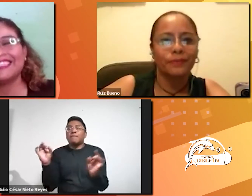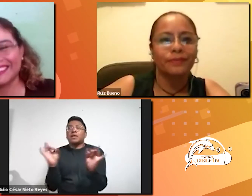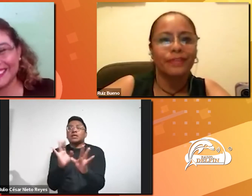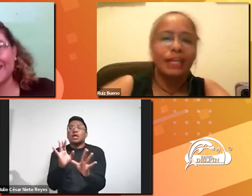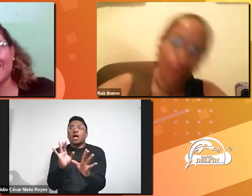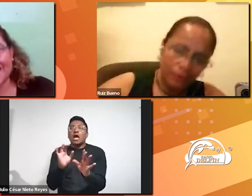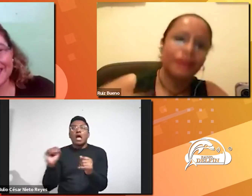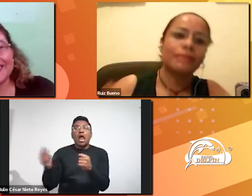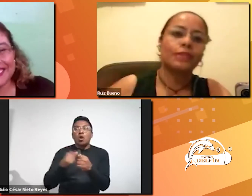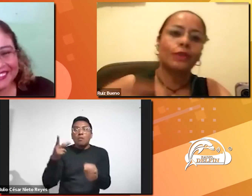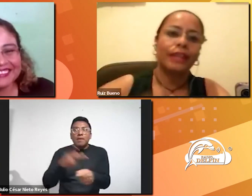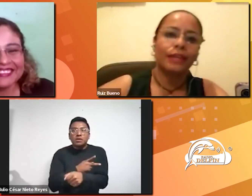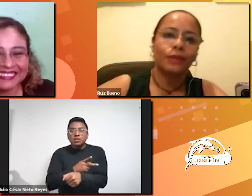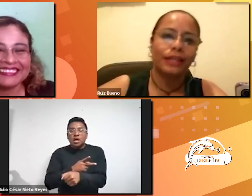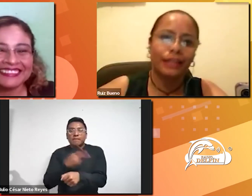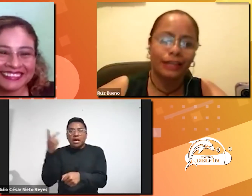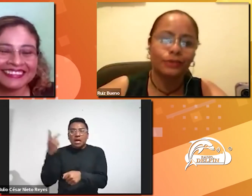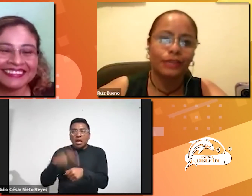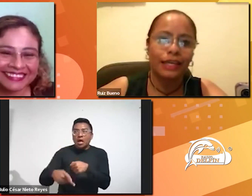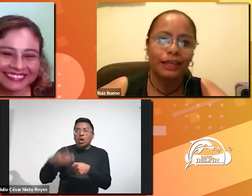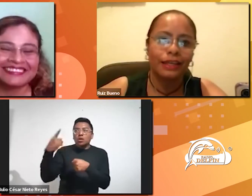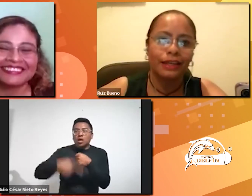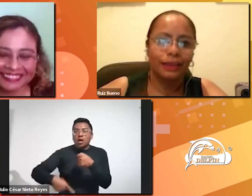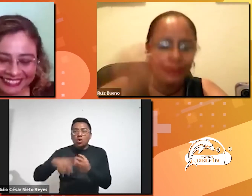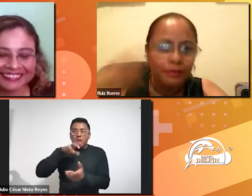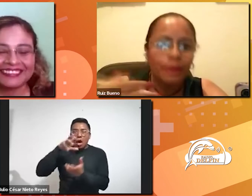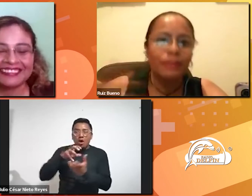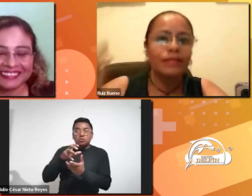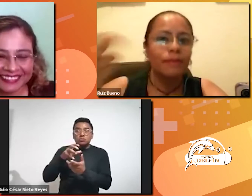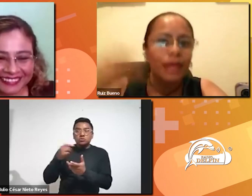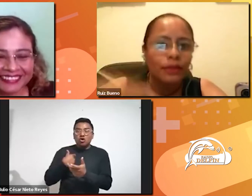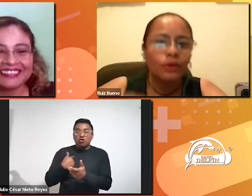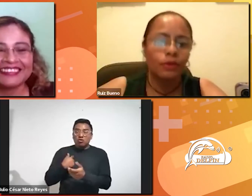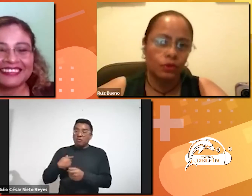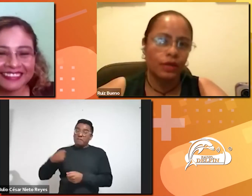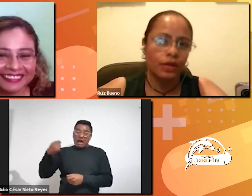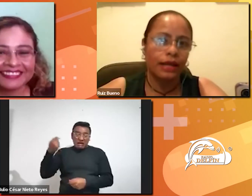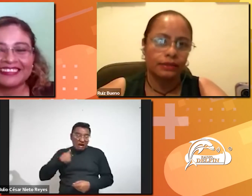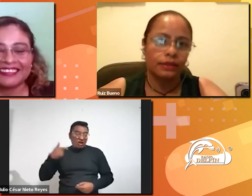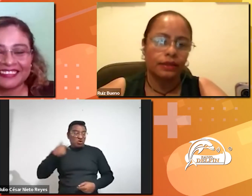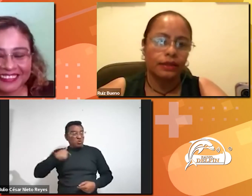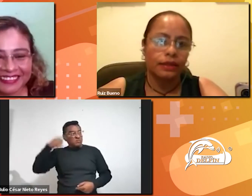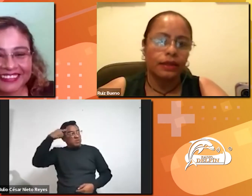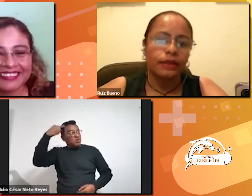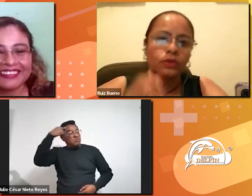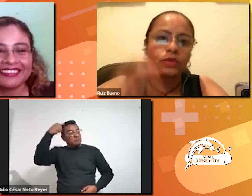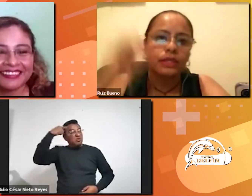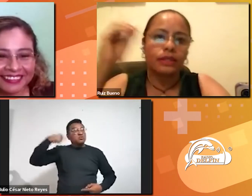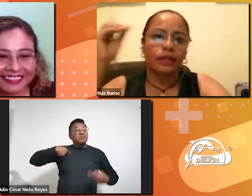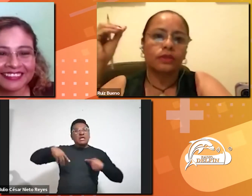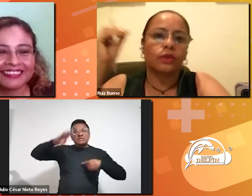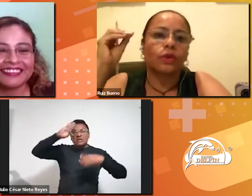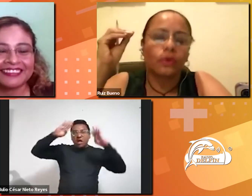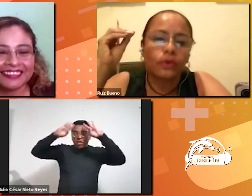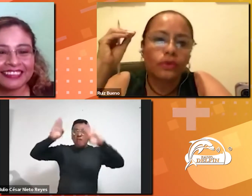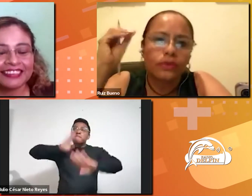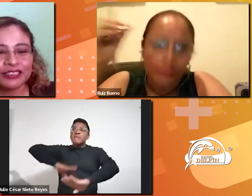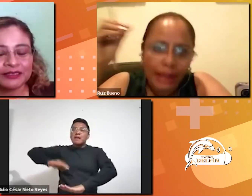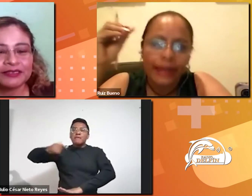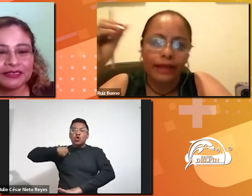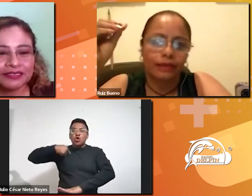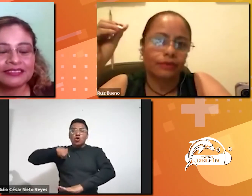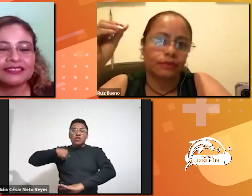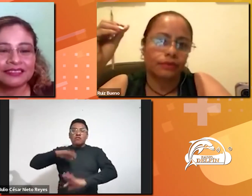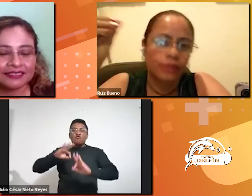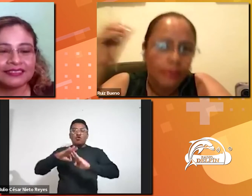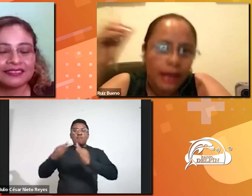¿no? Y yo misma me estoy dando latigazos ahí de pensamiento y emocionales. Entonces, yo digo, se